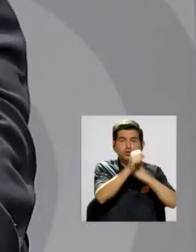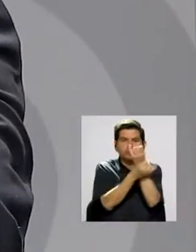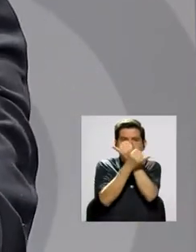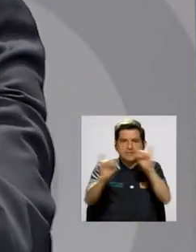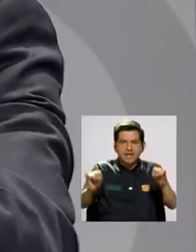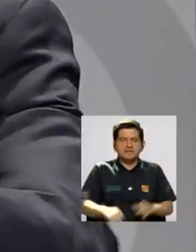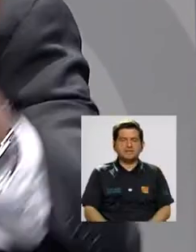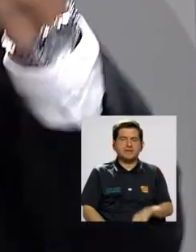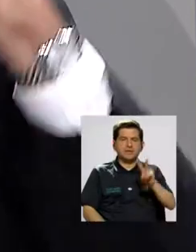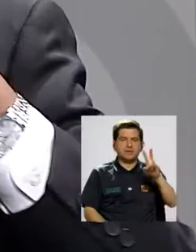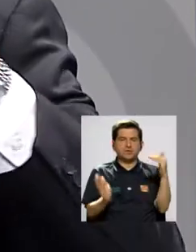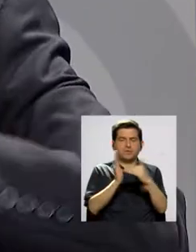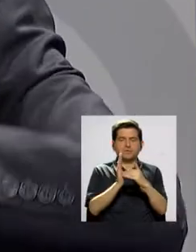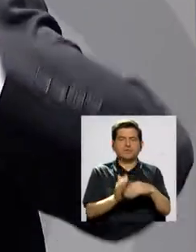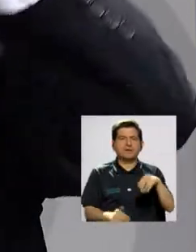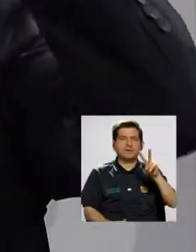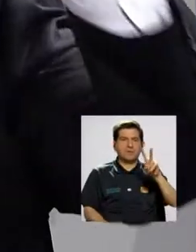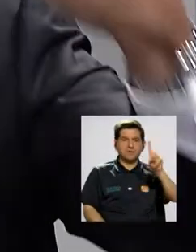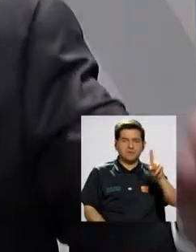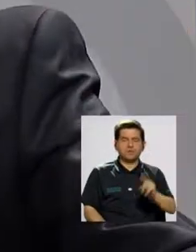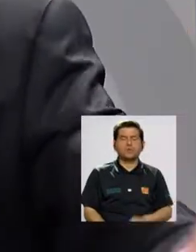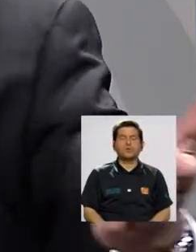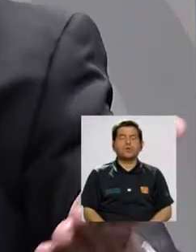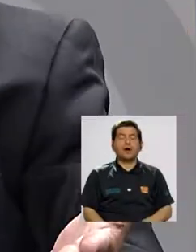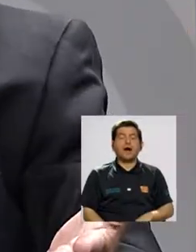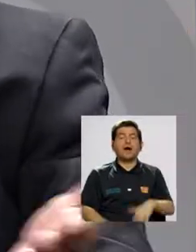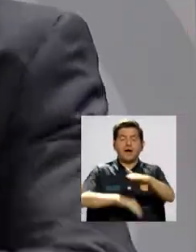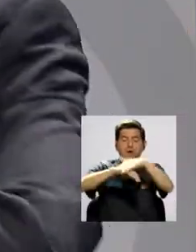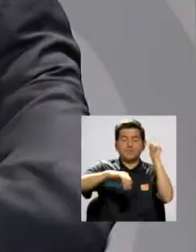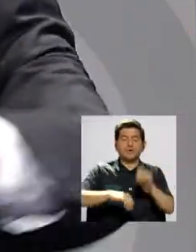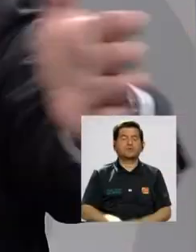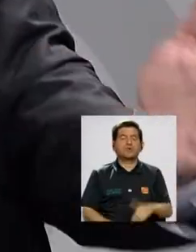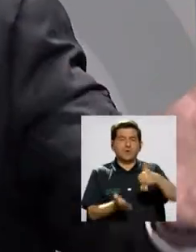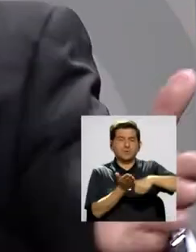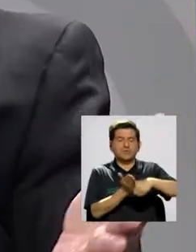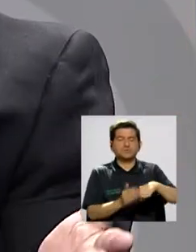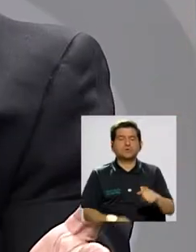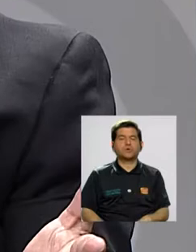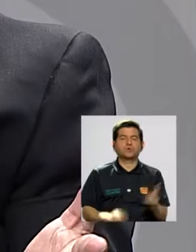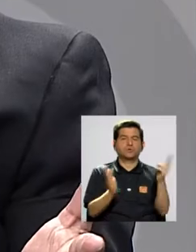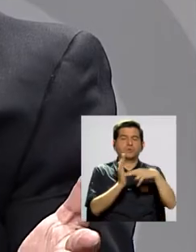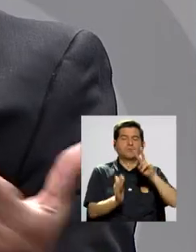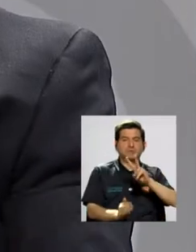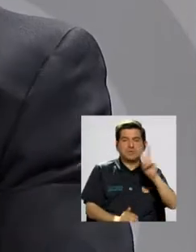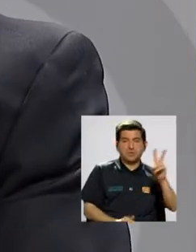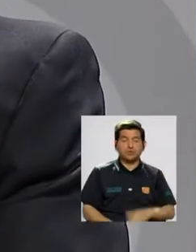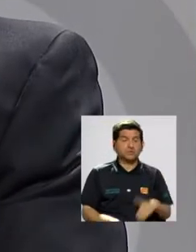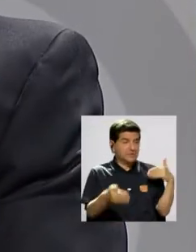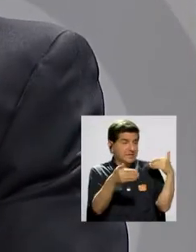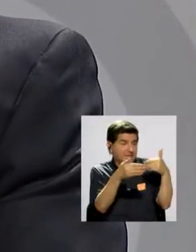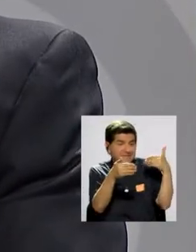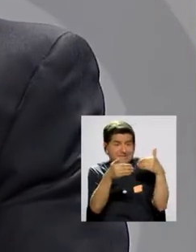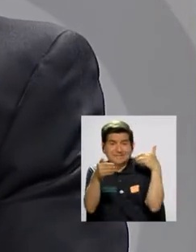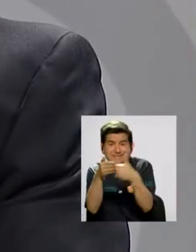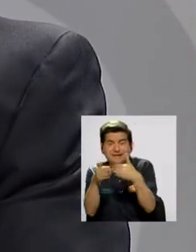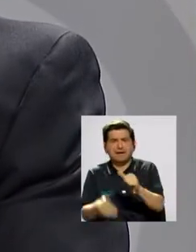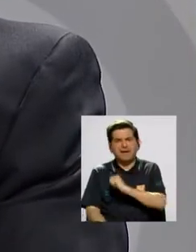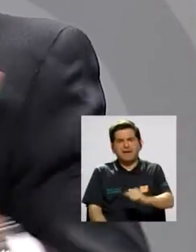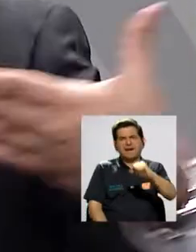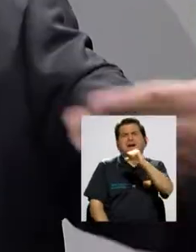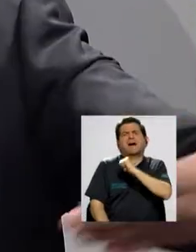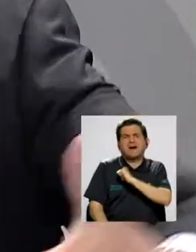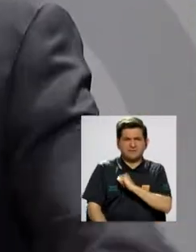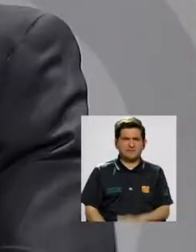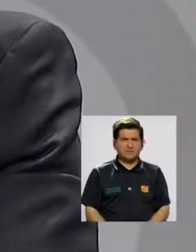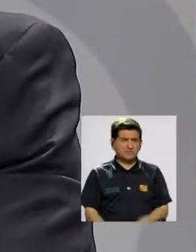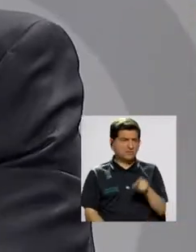en 2021 se convocan las elecciones de 2022. Es decir, todo está a la vuelta de la esquina. Sí, está encima. ¿Y con qué actitud